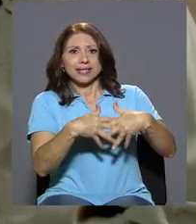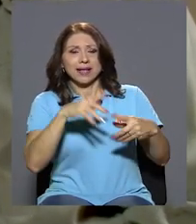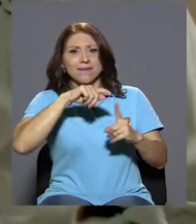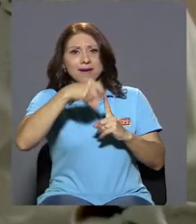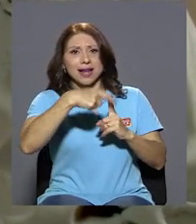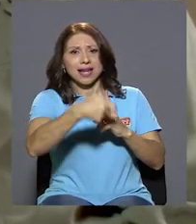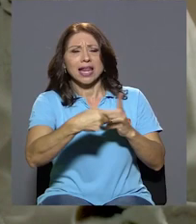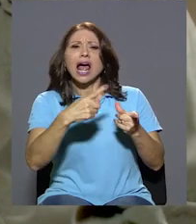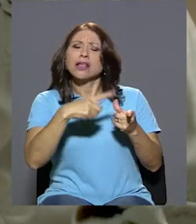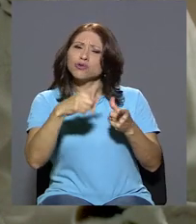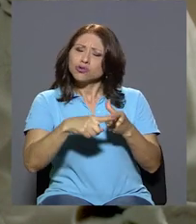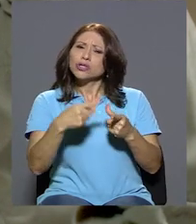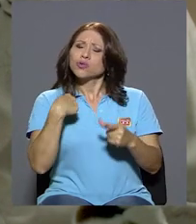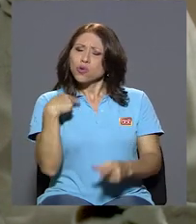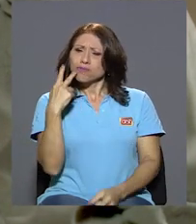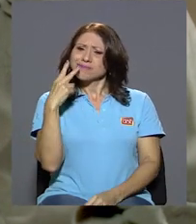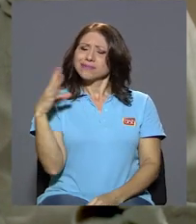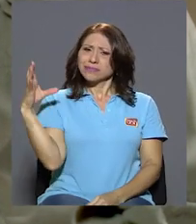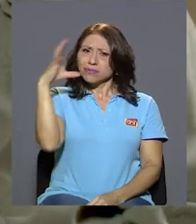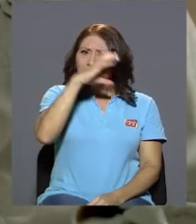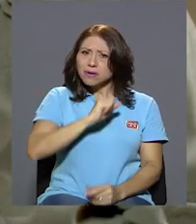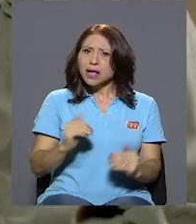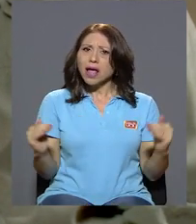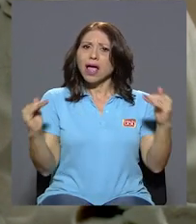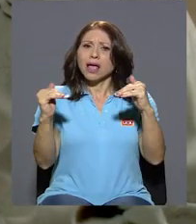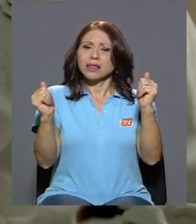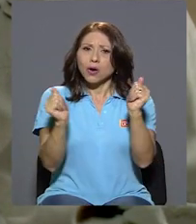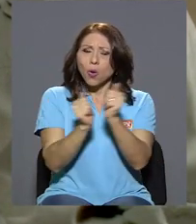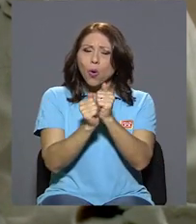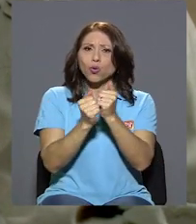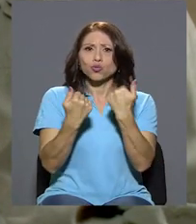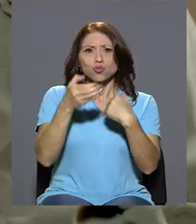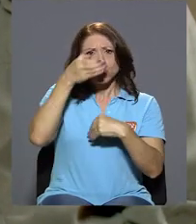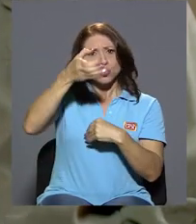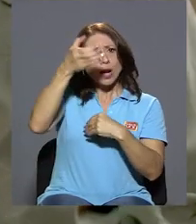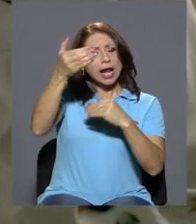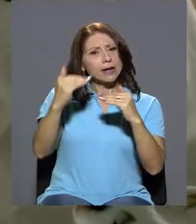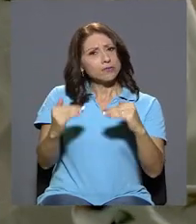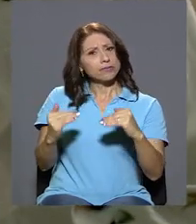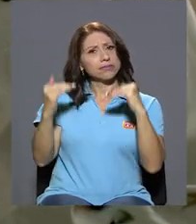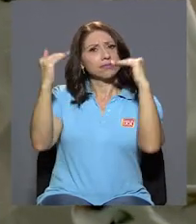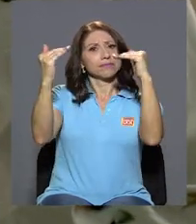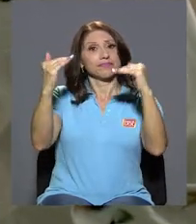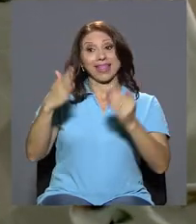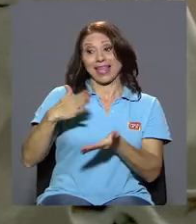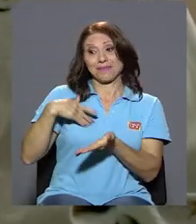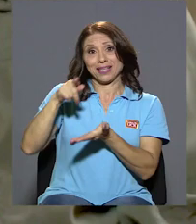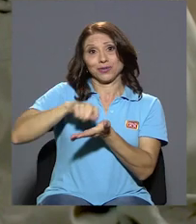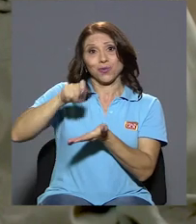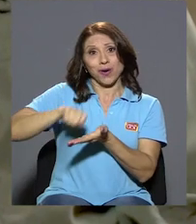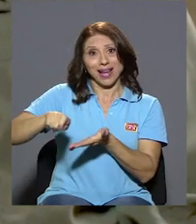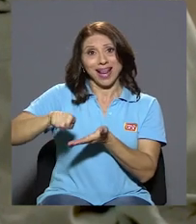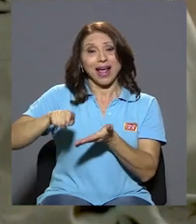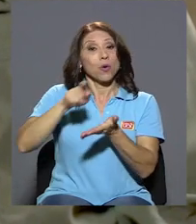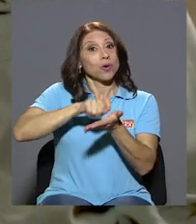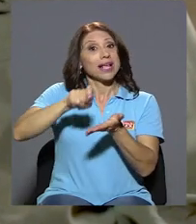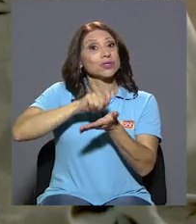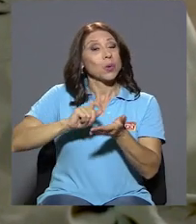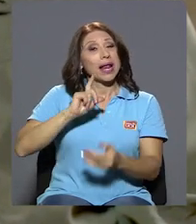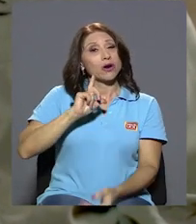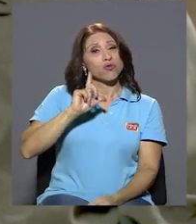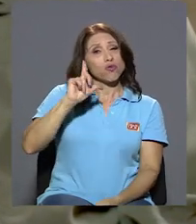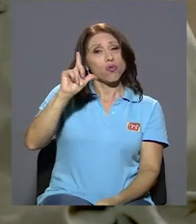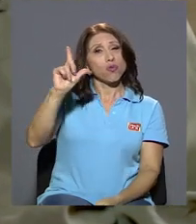uno encuentra gente con efectivamente un nivel cultural muy alto en mi escuela en la escuela rural